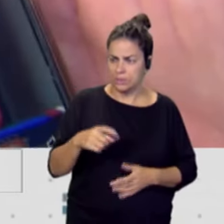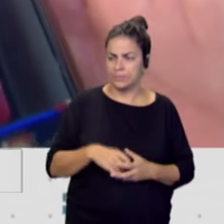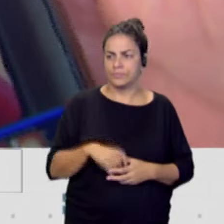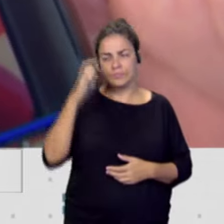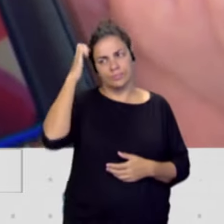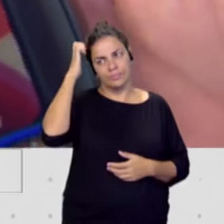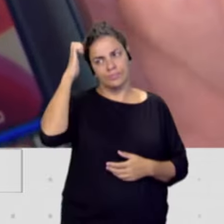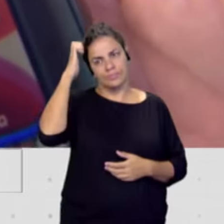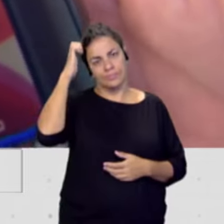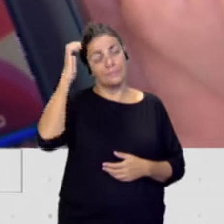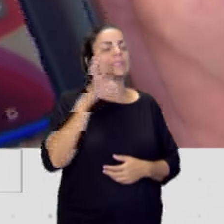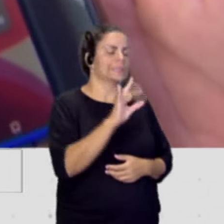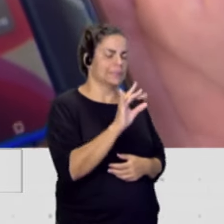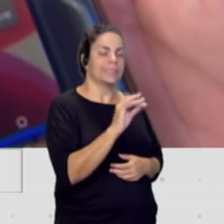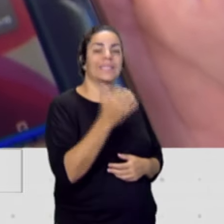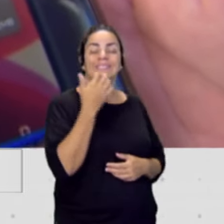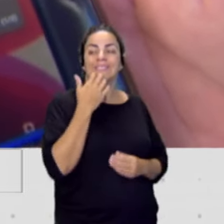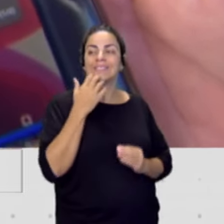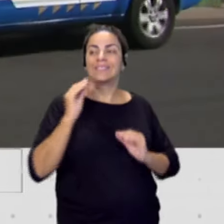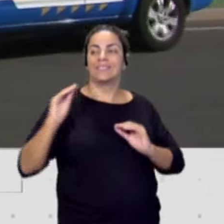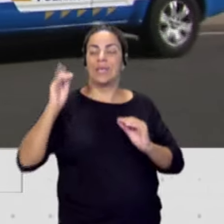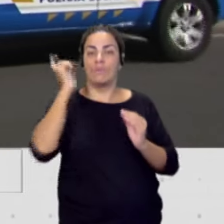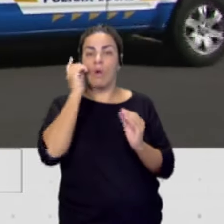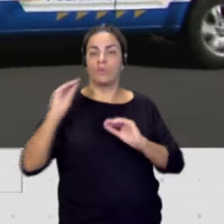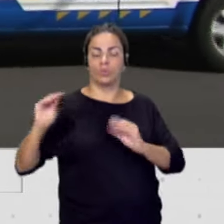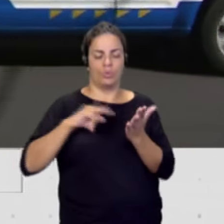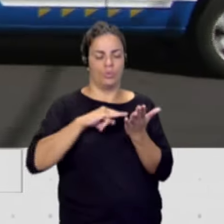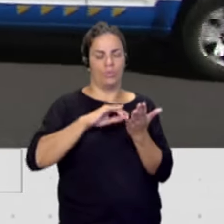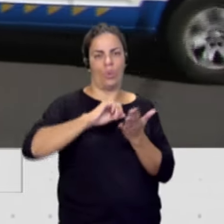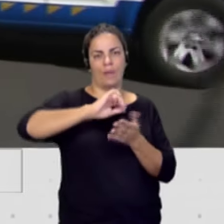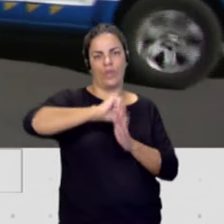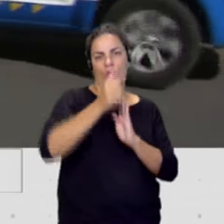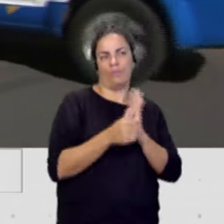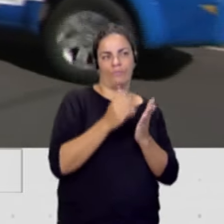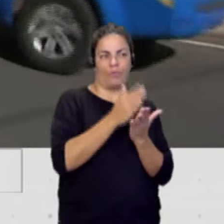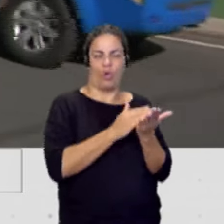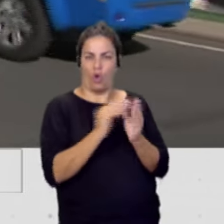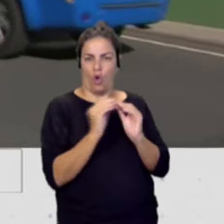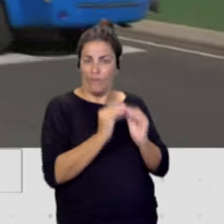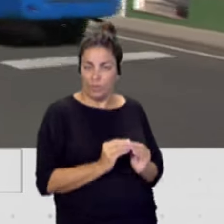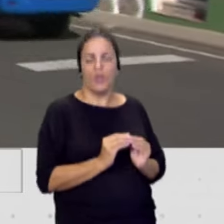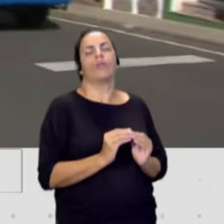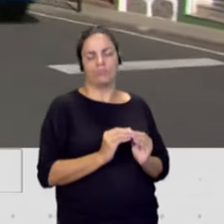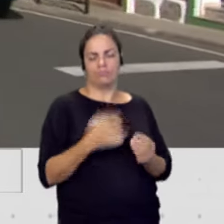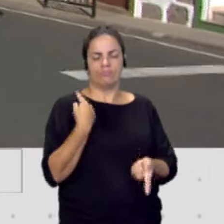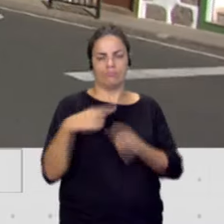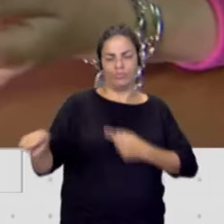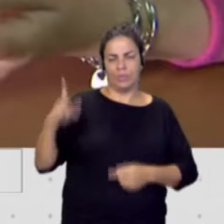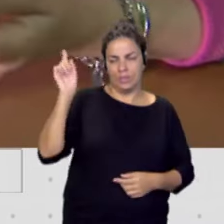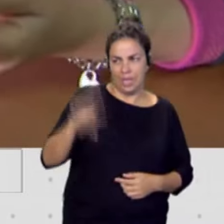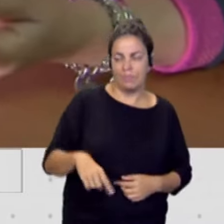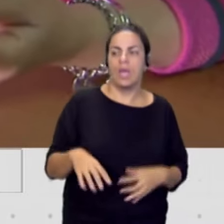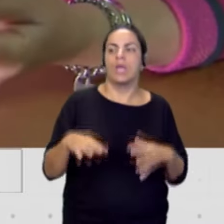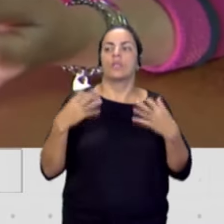Sí, siempre que tengan configurado el teléfono móvil recibirán esa señal. Normalmente el mensaje en el cual se